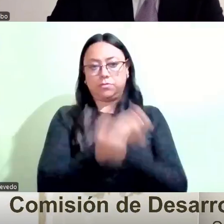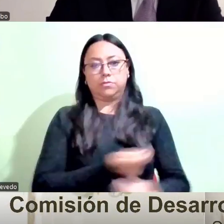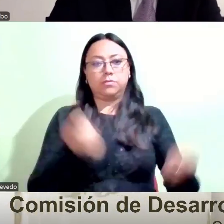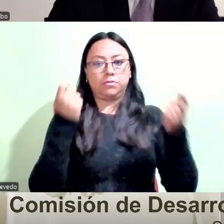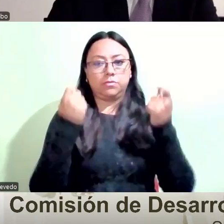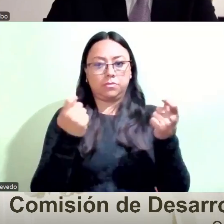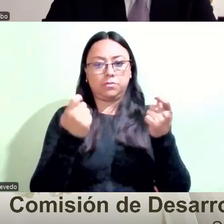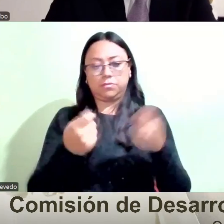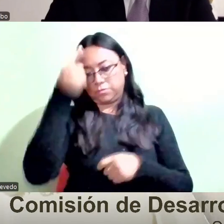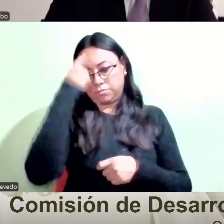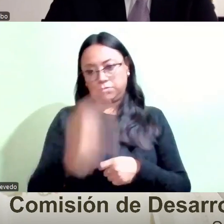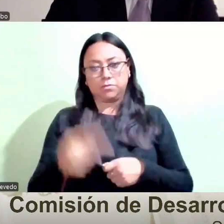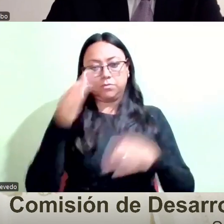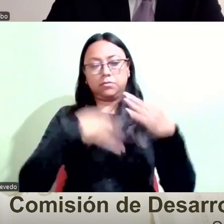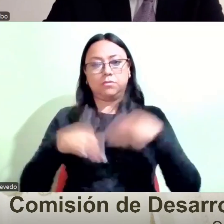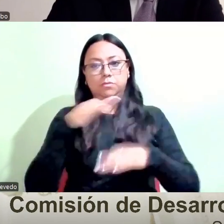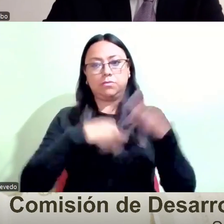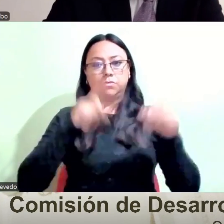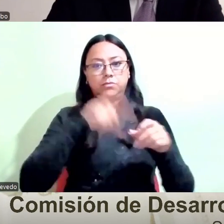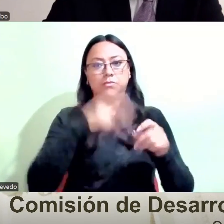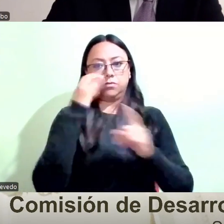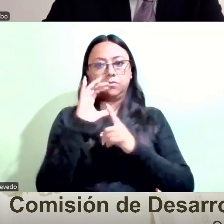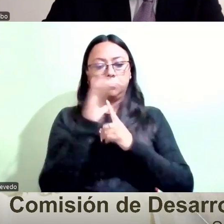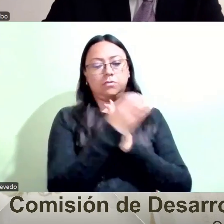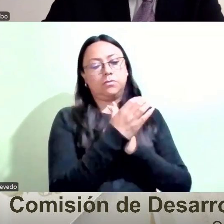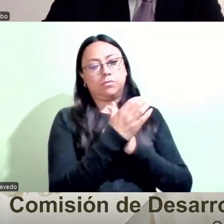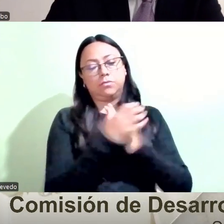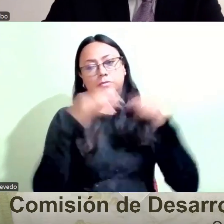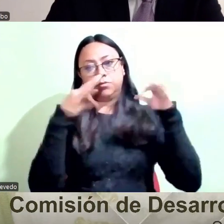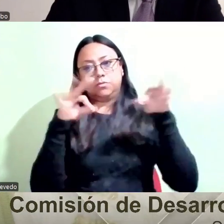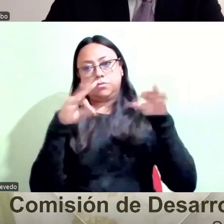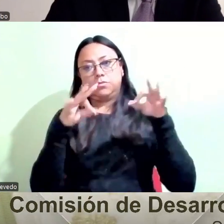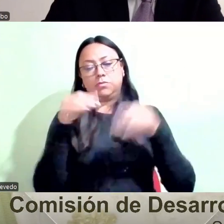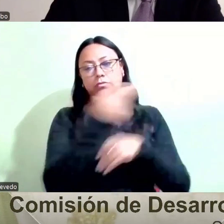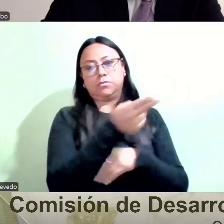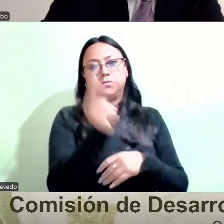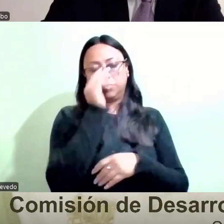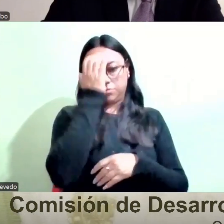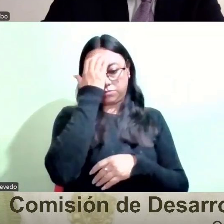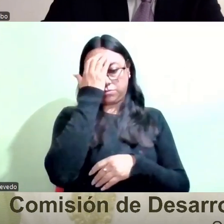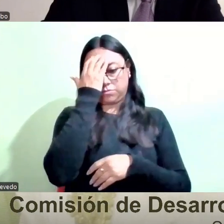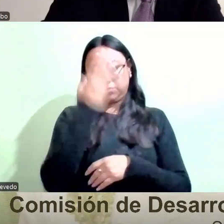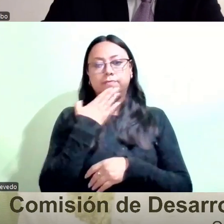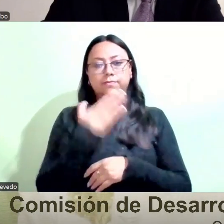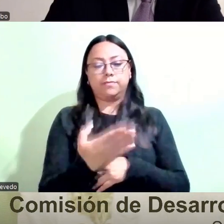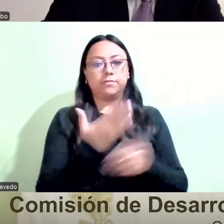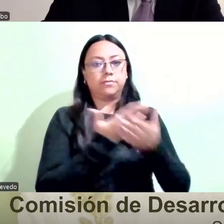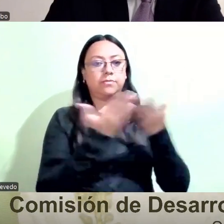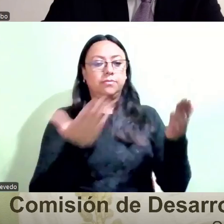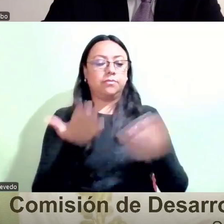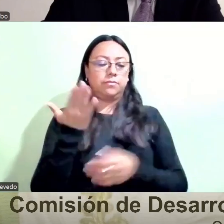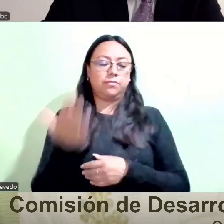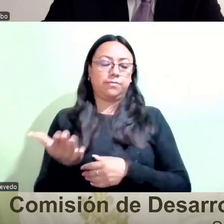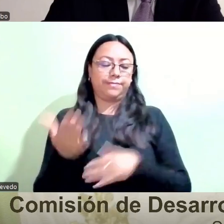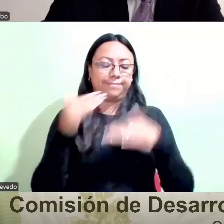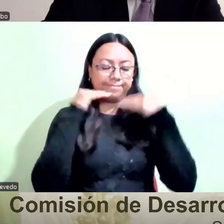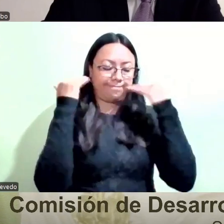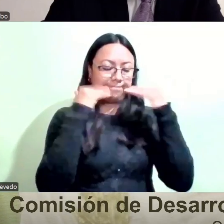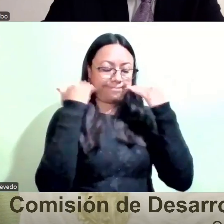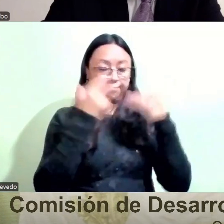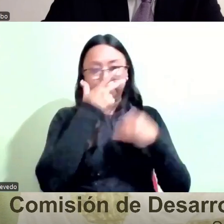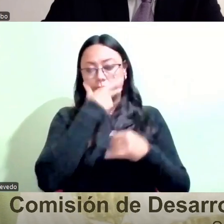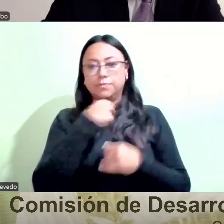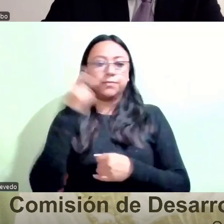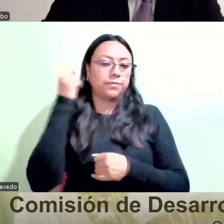de los integrantes de la comisión y el documento es de conocimiento de todas y todos, le solicitaría gentilmente al diputado secretario,